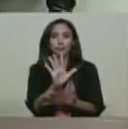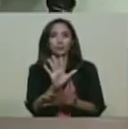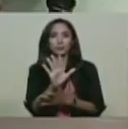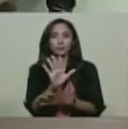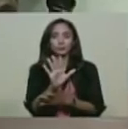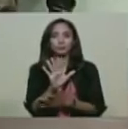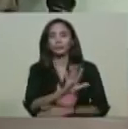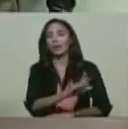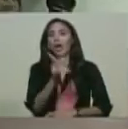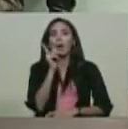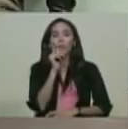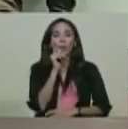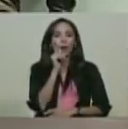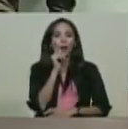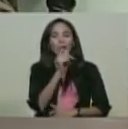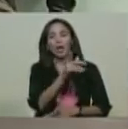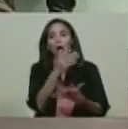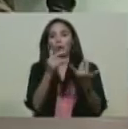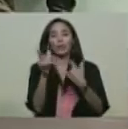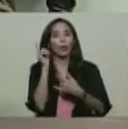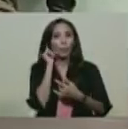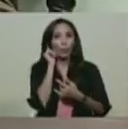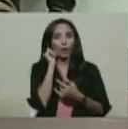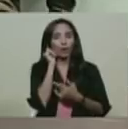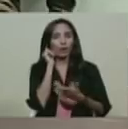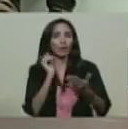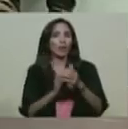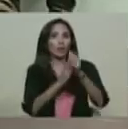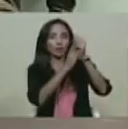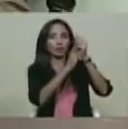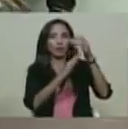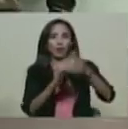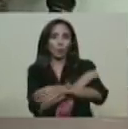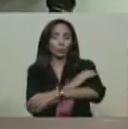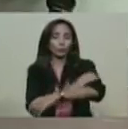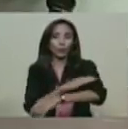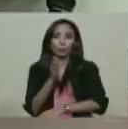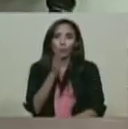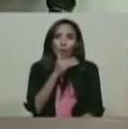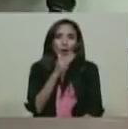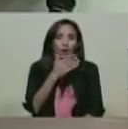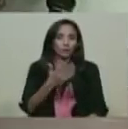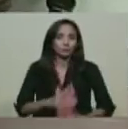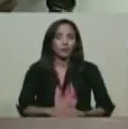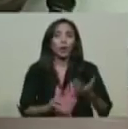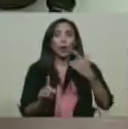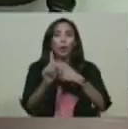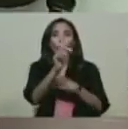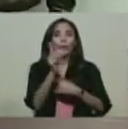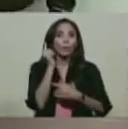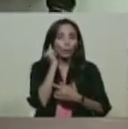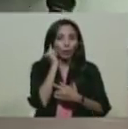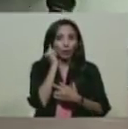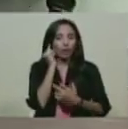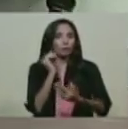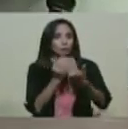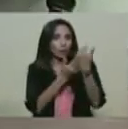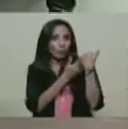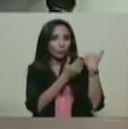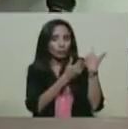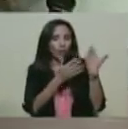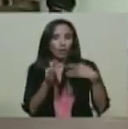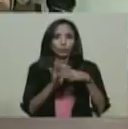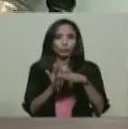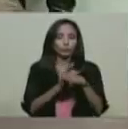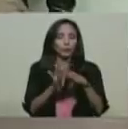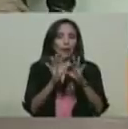La mujer no existe en la oposición. No existe. No son capaces de poner una mujer en responsabilidades fundamentales.